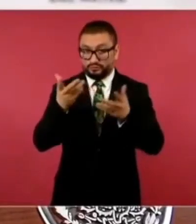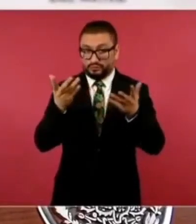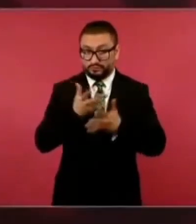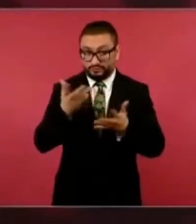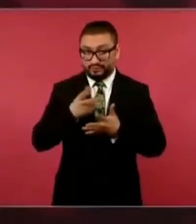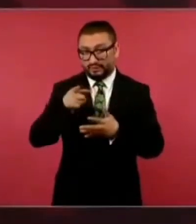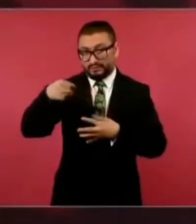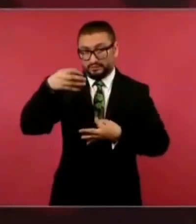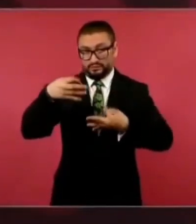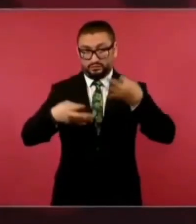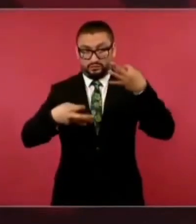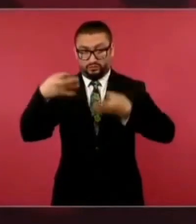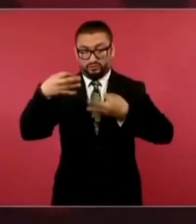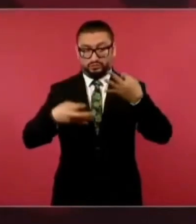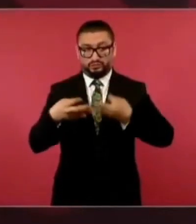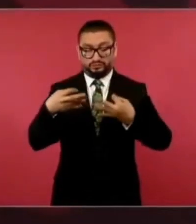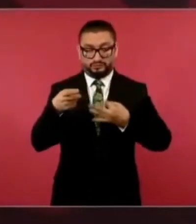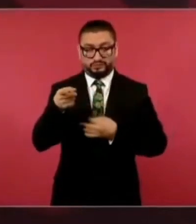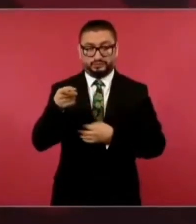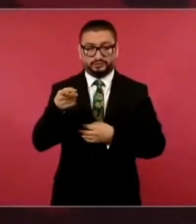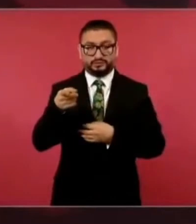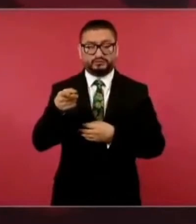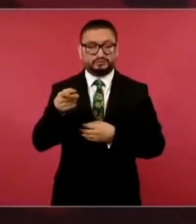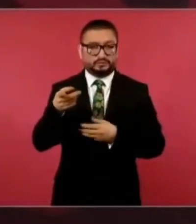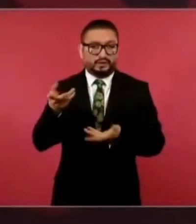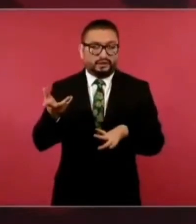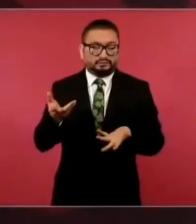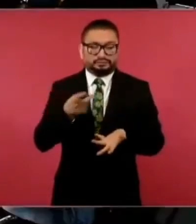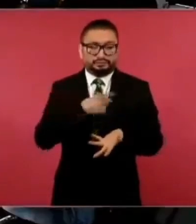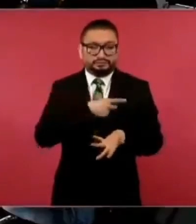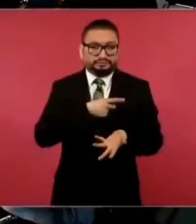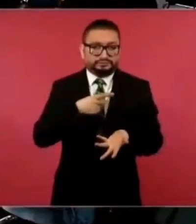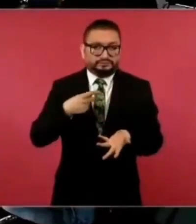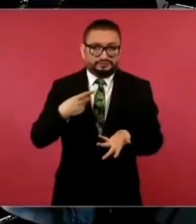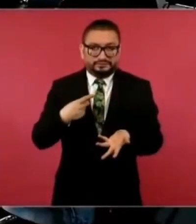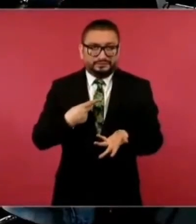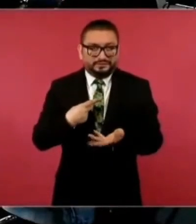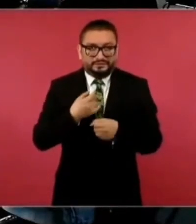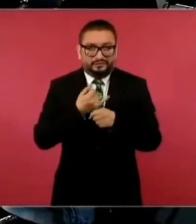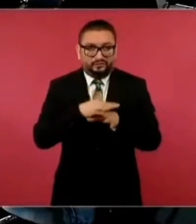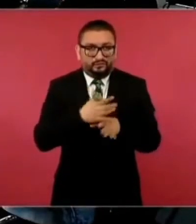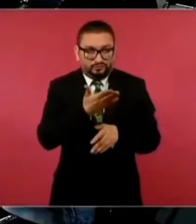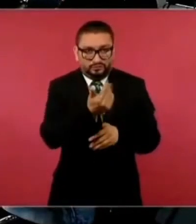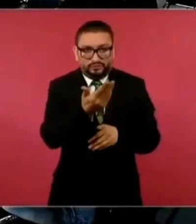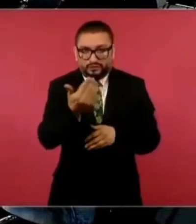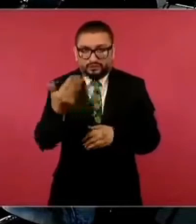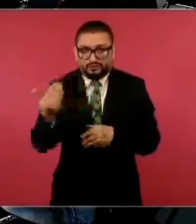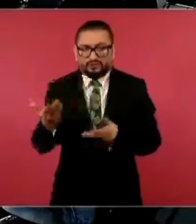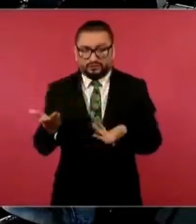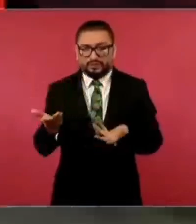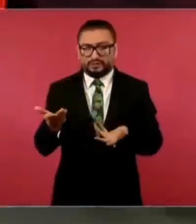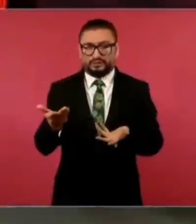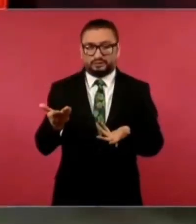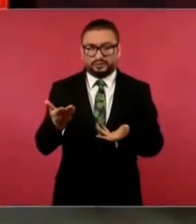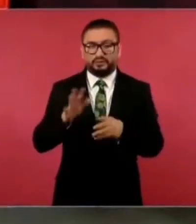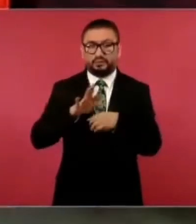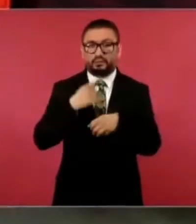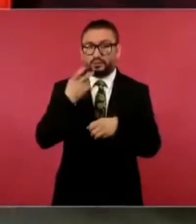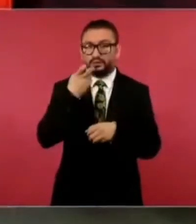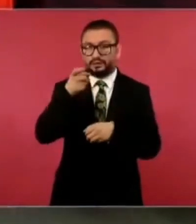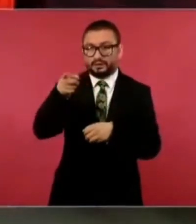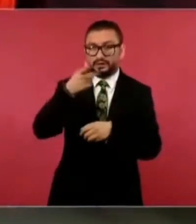este juicio, pues debieron pedir información, porque ese